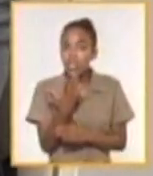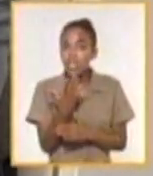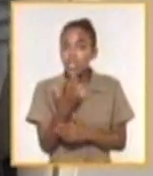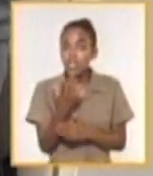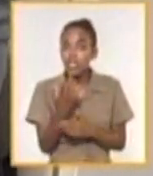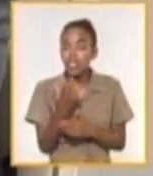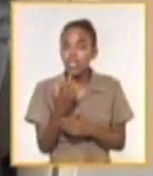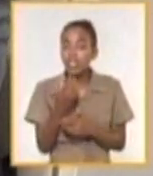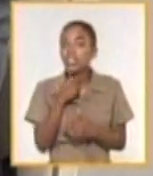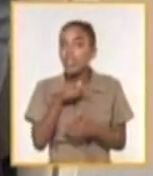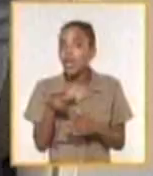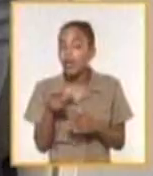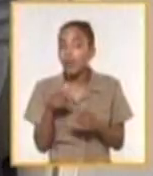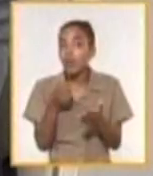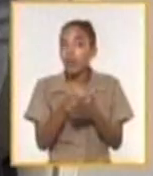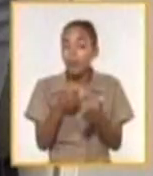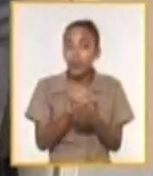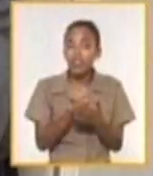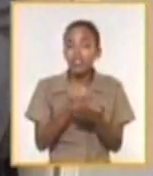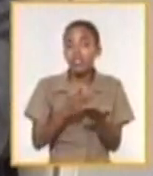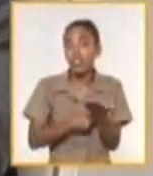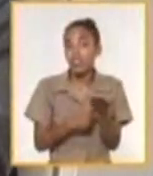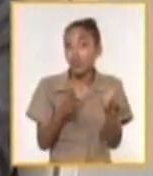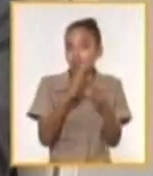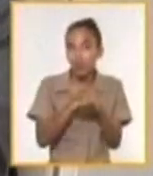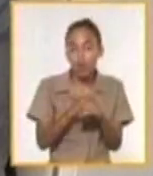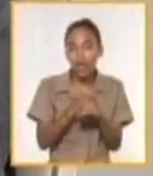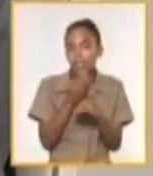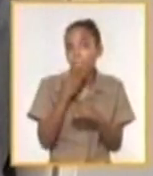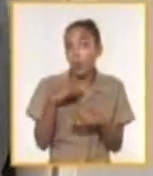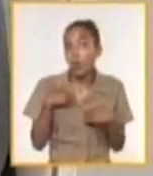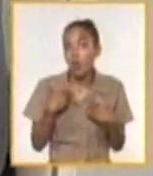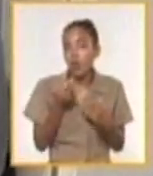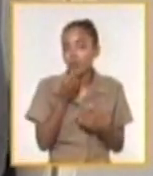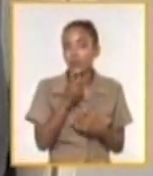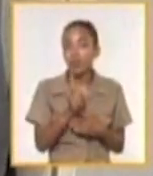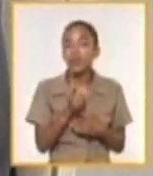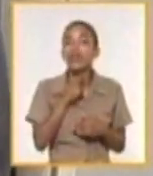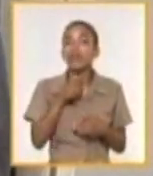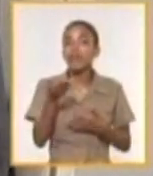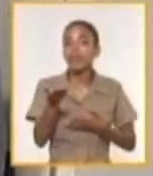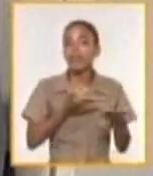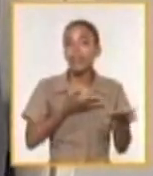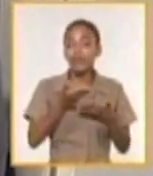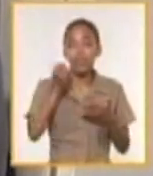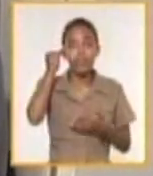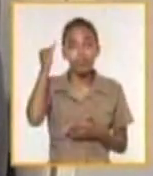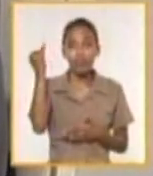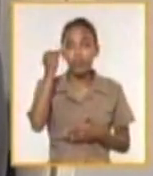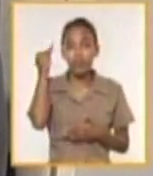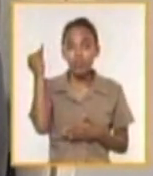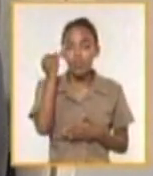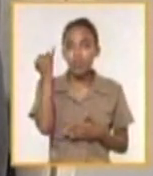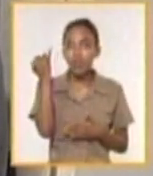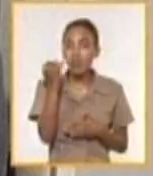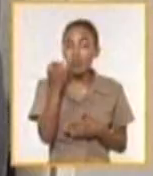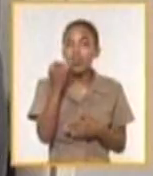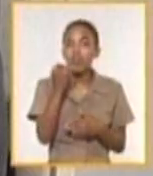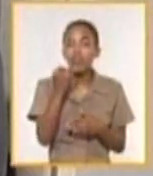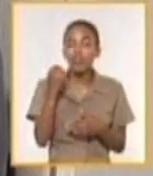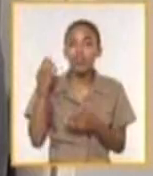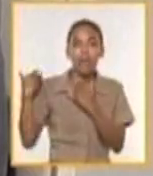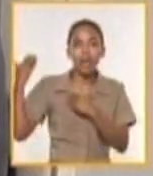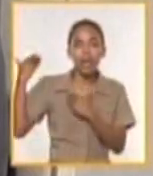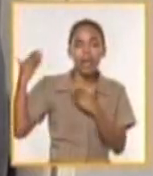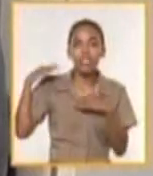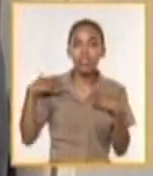detrás que lo sostenga. Y el gran debate ideológico que se produjo en esos años fue el debate